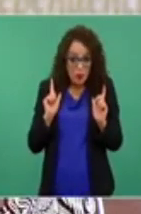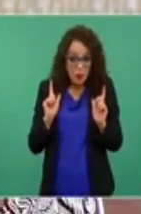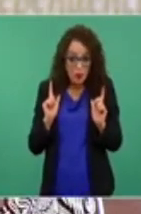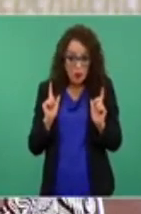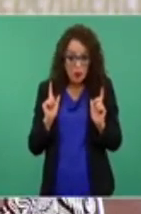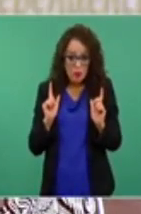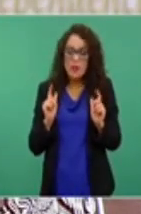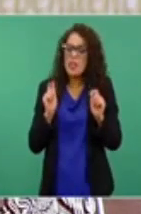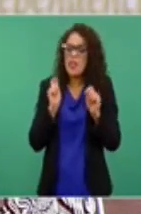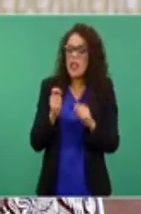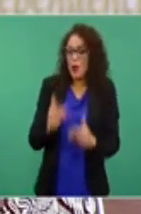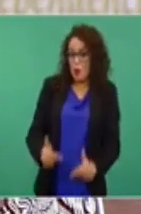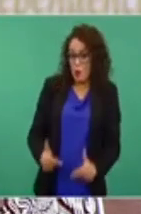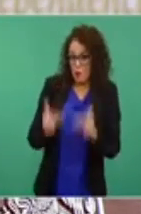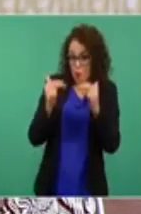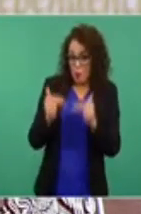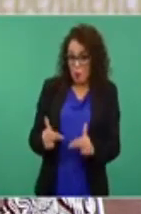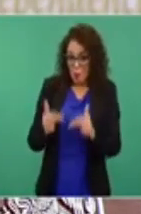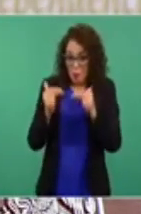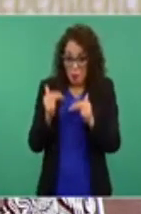de mercado,